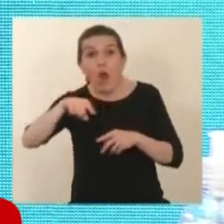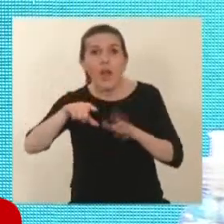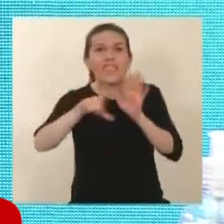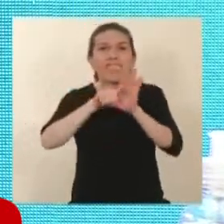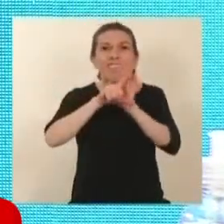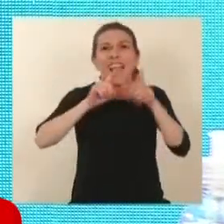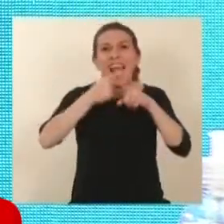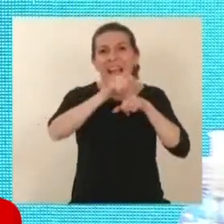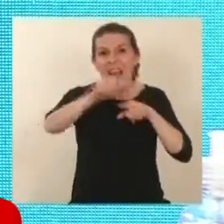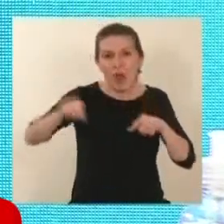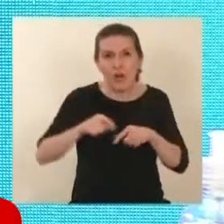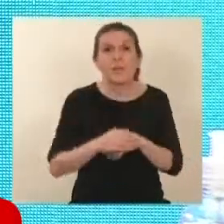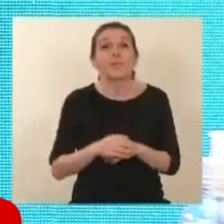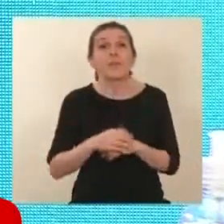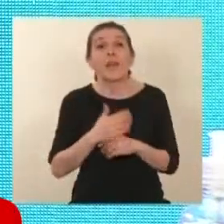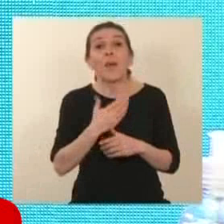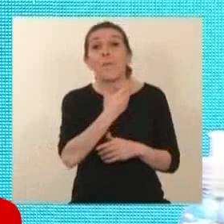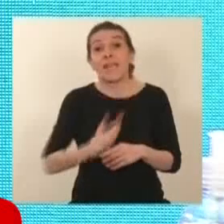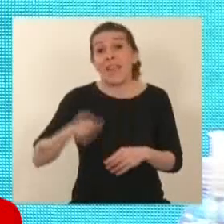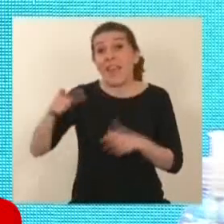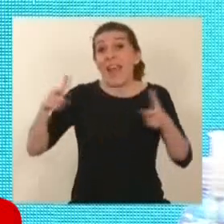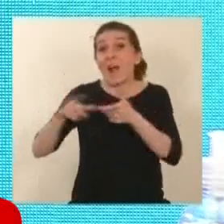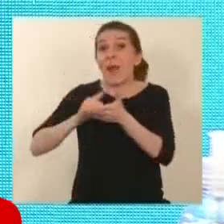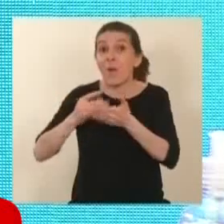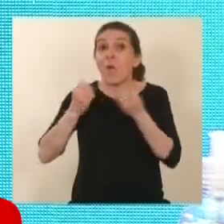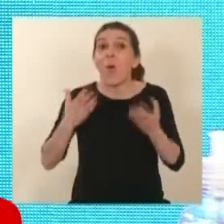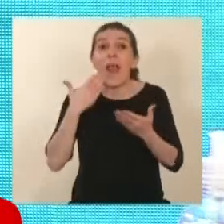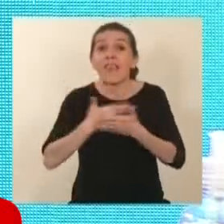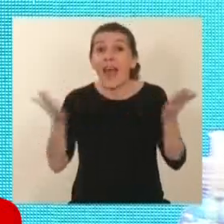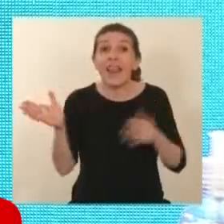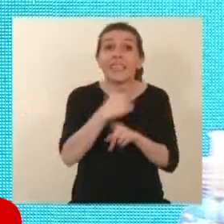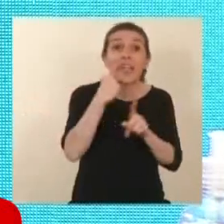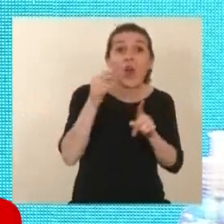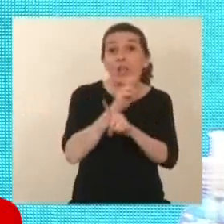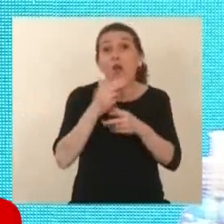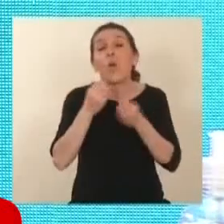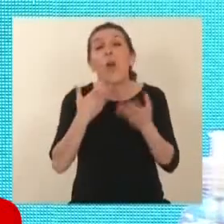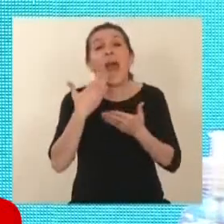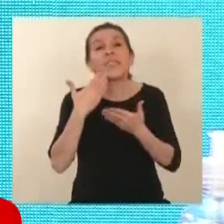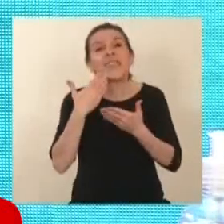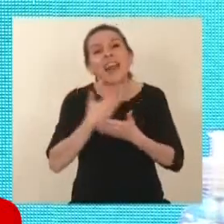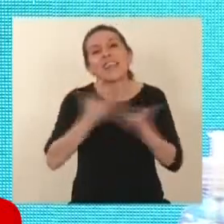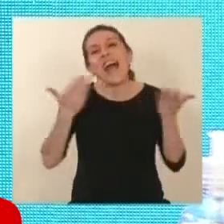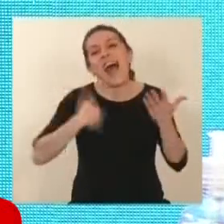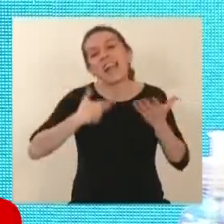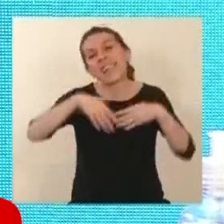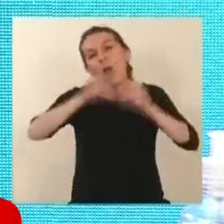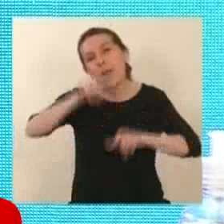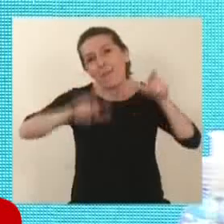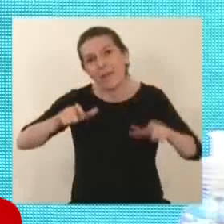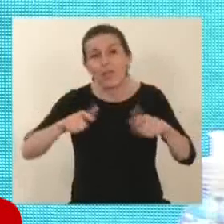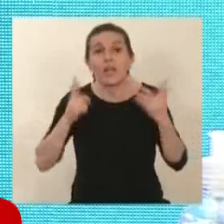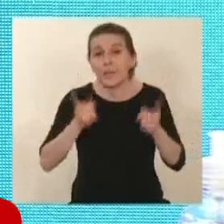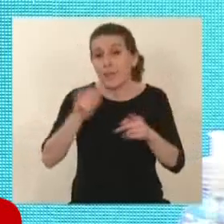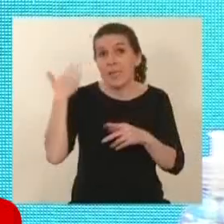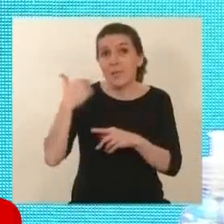legisladoras, presidente de la Cámara de Diputados. Buenas tardes a todas, a todos. Buenas tardes, Argentina. Bueno, como explicó